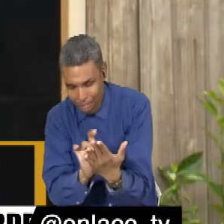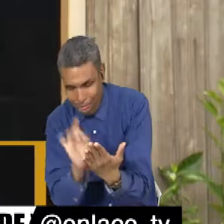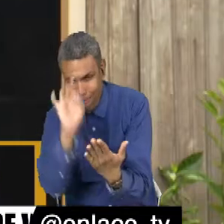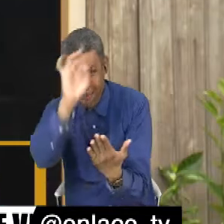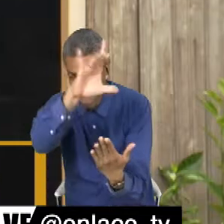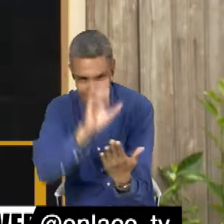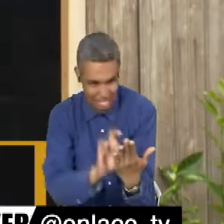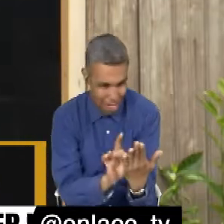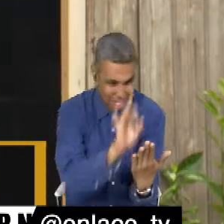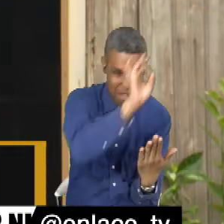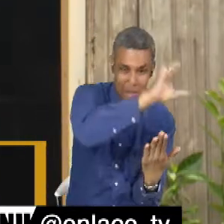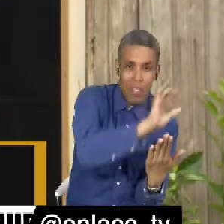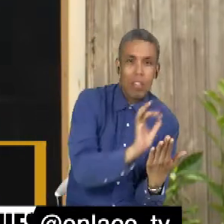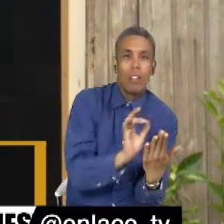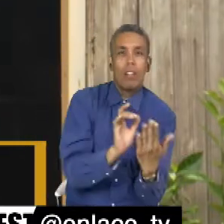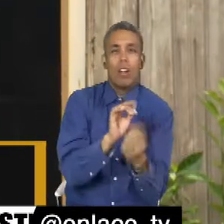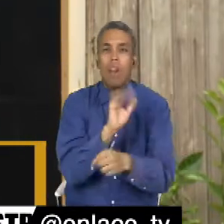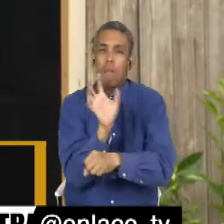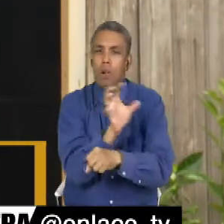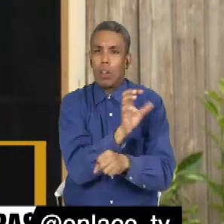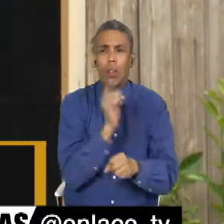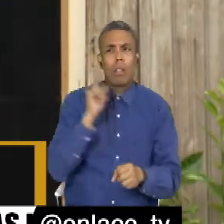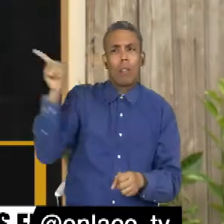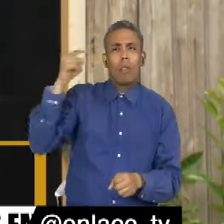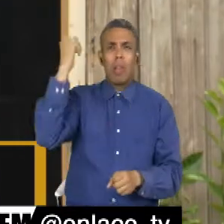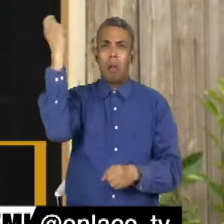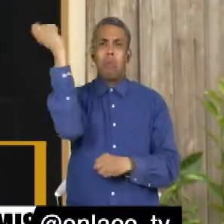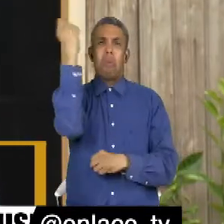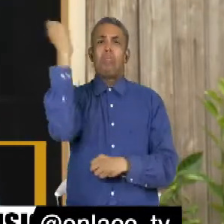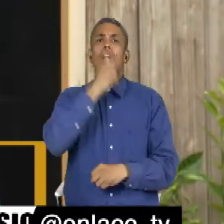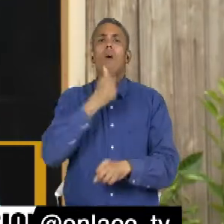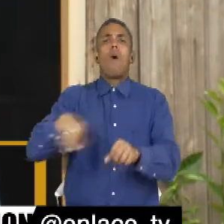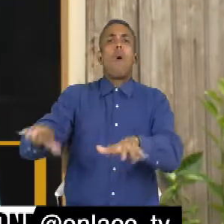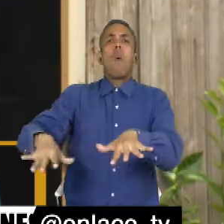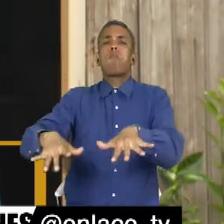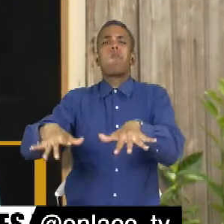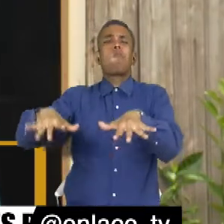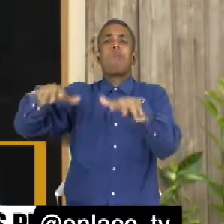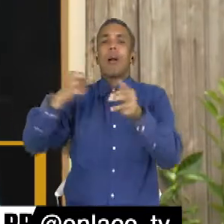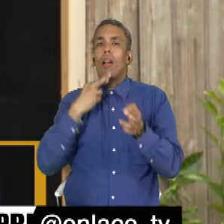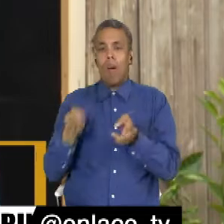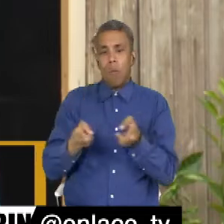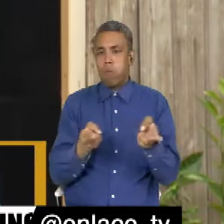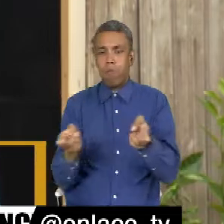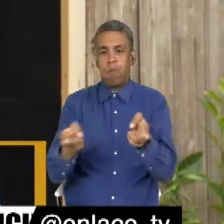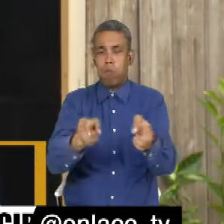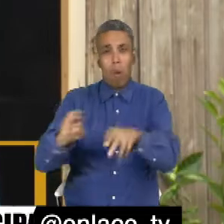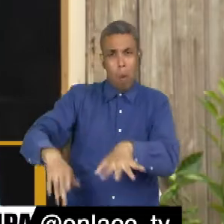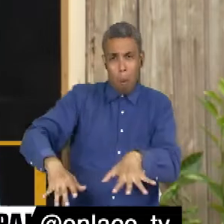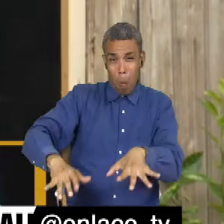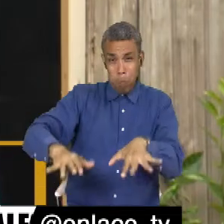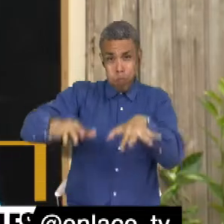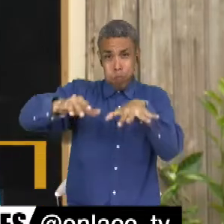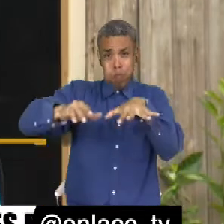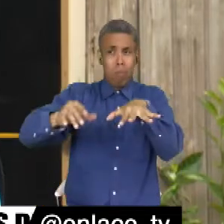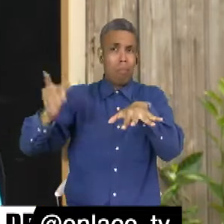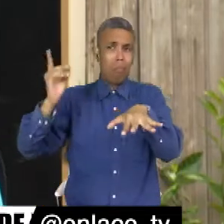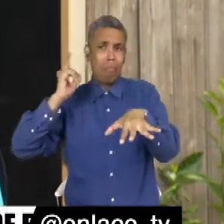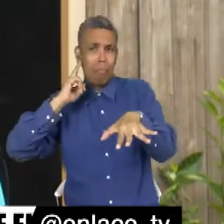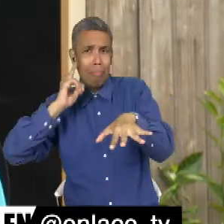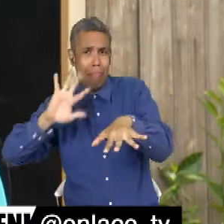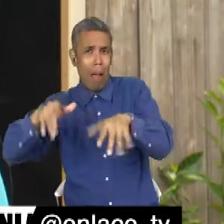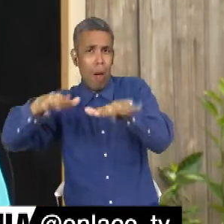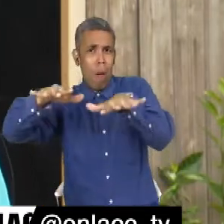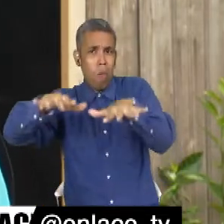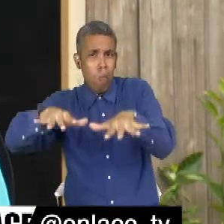nos dijeron que ya descendió aproximadamente 60 centímetros el río. Y los informes que hemos tenido hasta Puerto Berrío es que el río ya viene